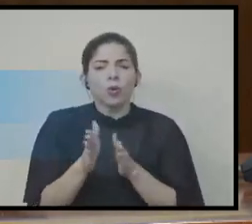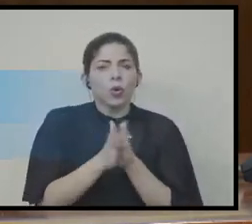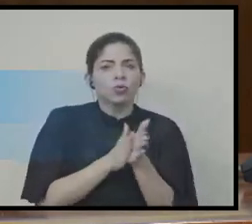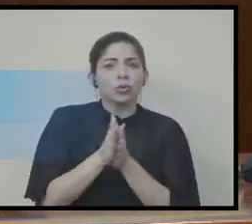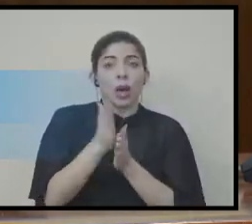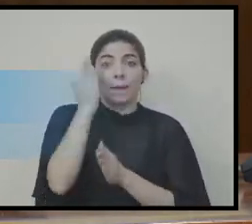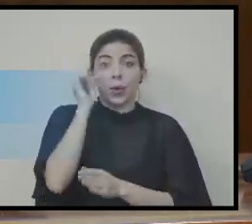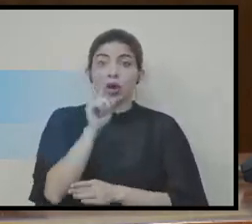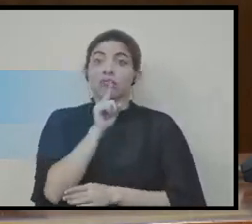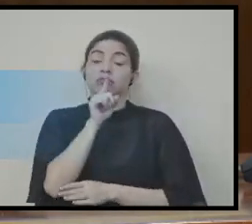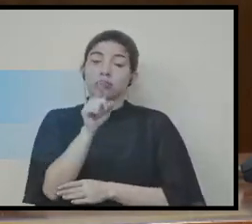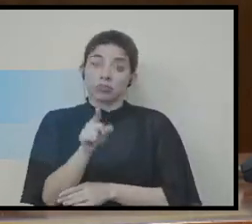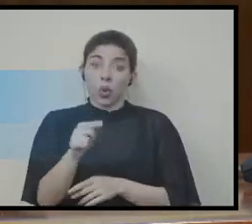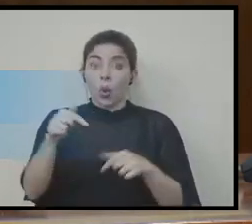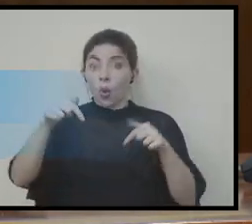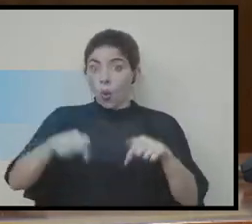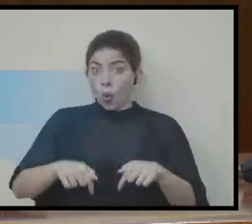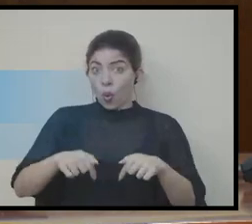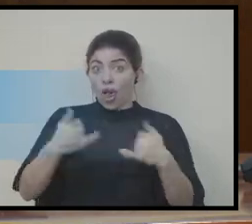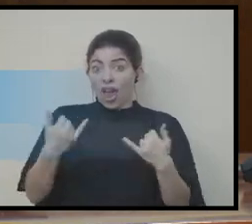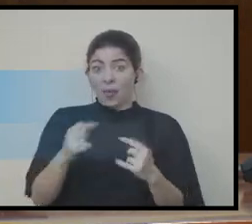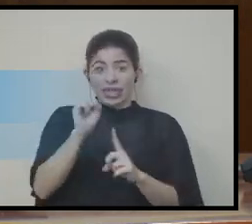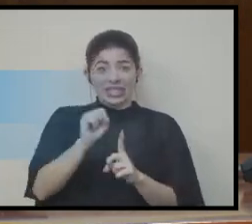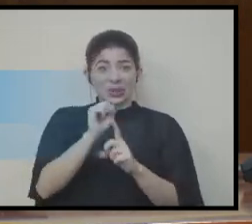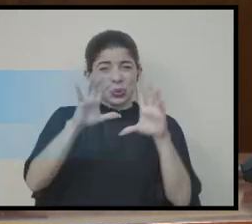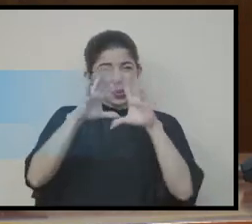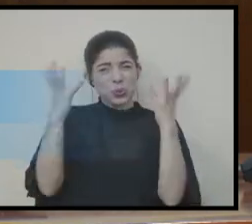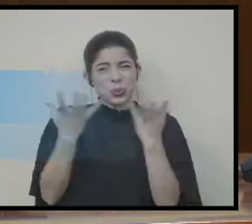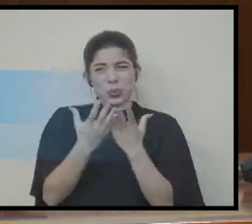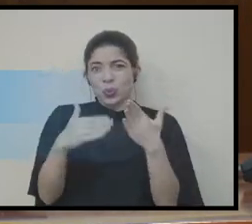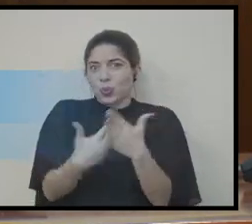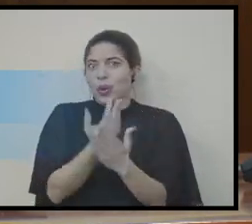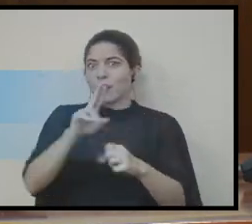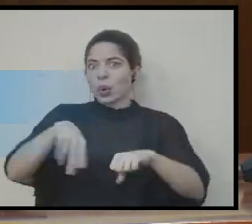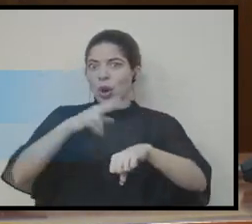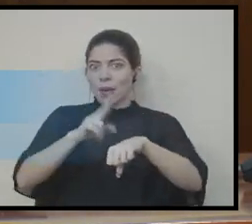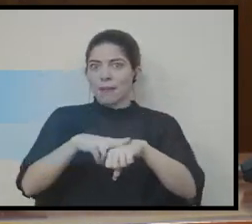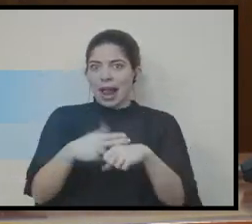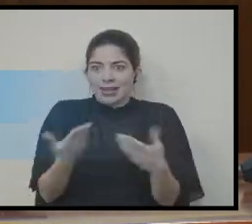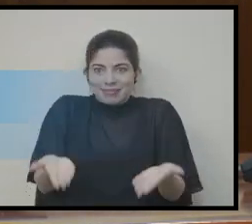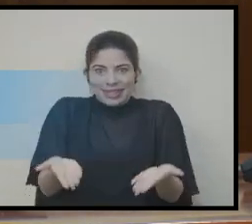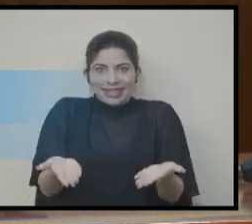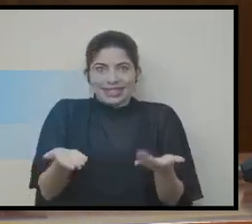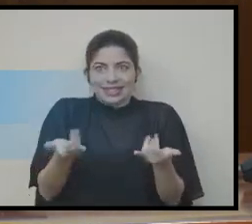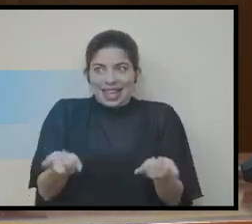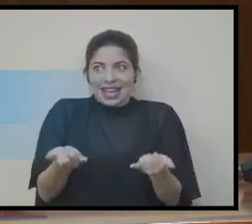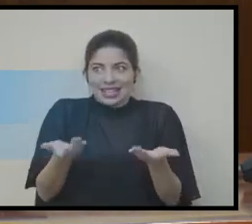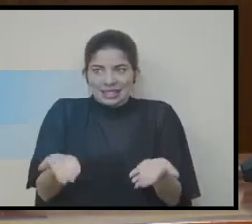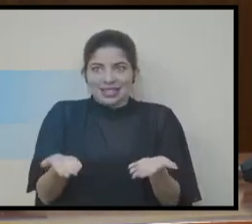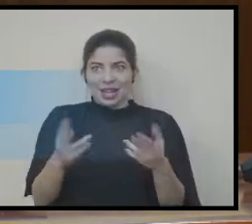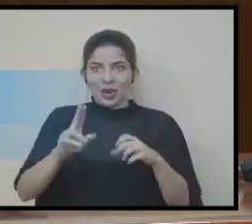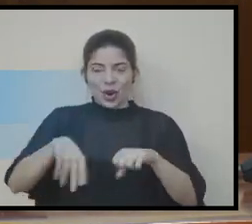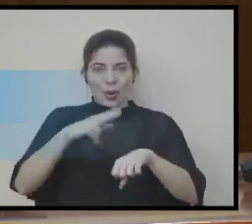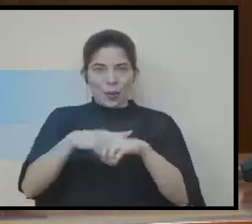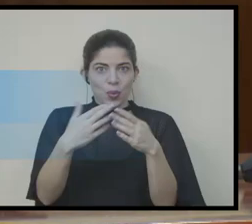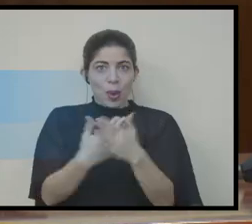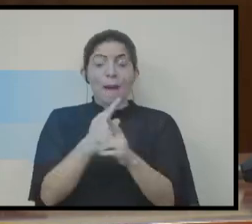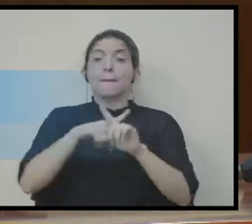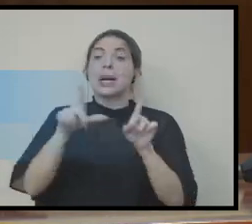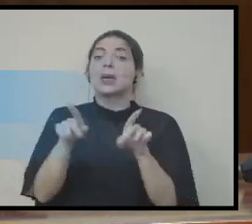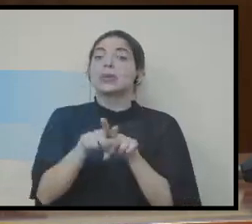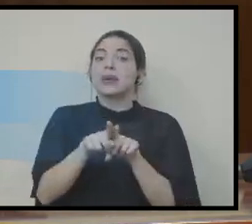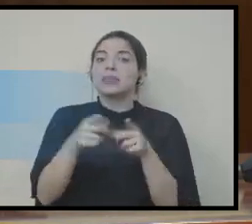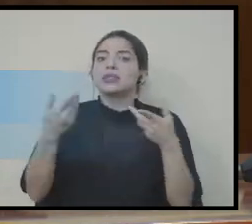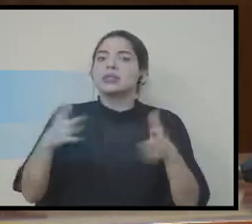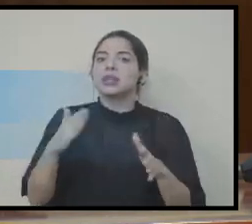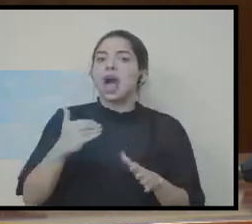si bien es cierto, hoy estamos en un mundo que tiene una nueva normalidad, que es esta que tenemos hoy aquí, pero que además ya